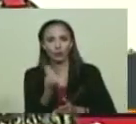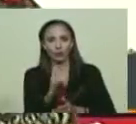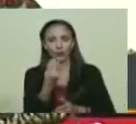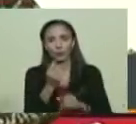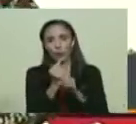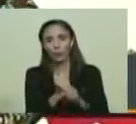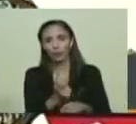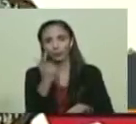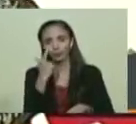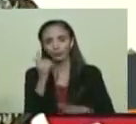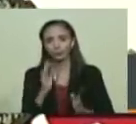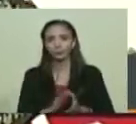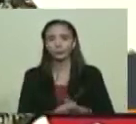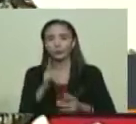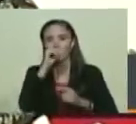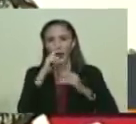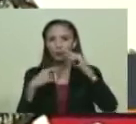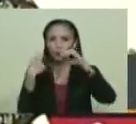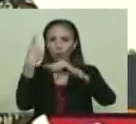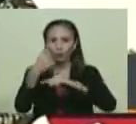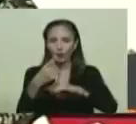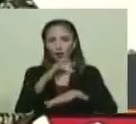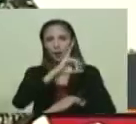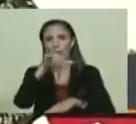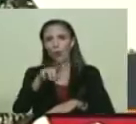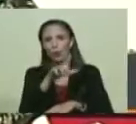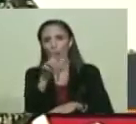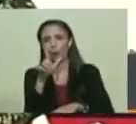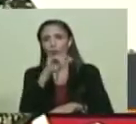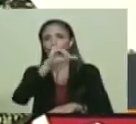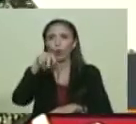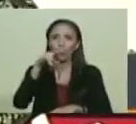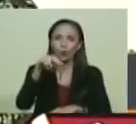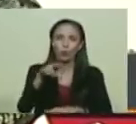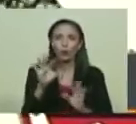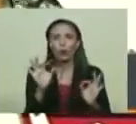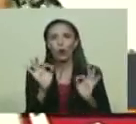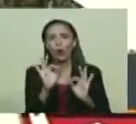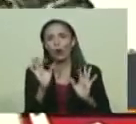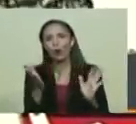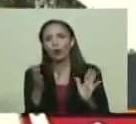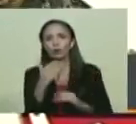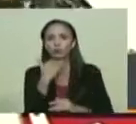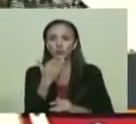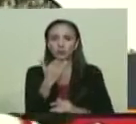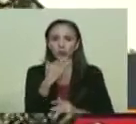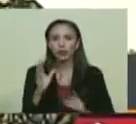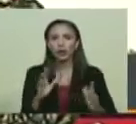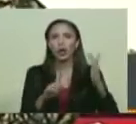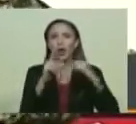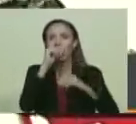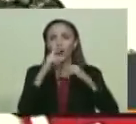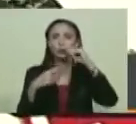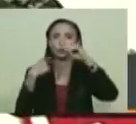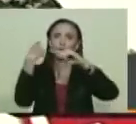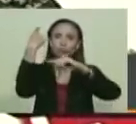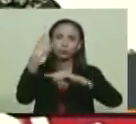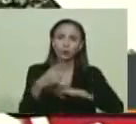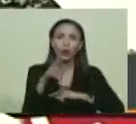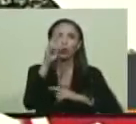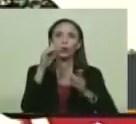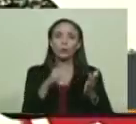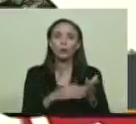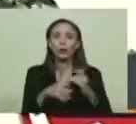Quiere decir que a mediados de año, o cuando ya estemos visualizando el 2019, ya